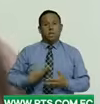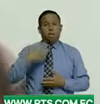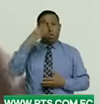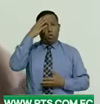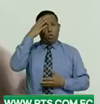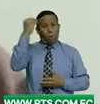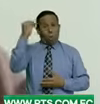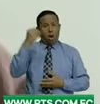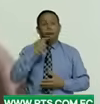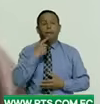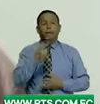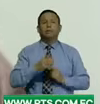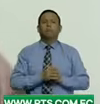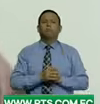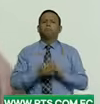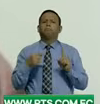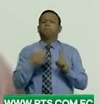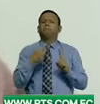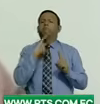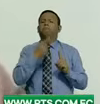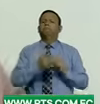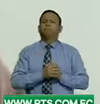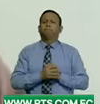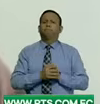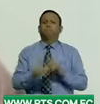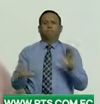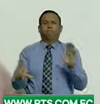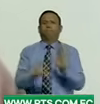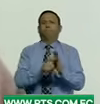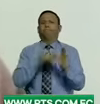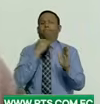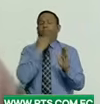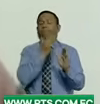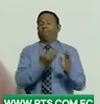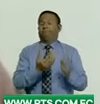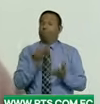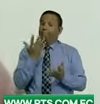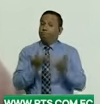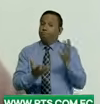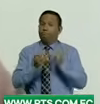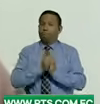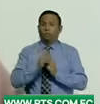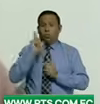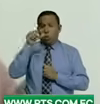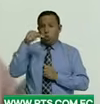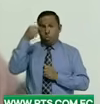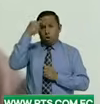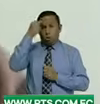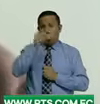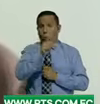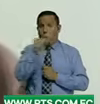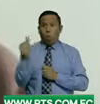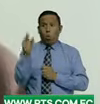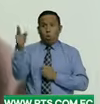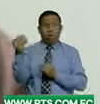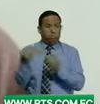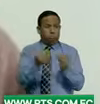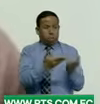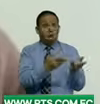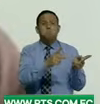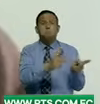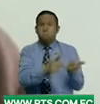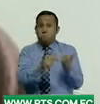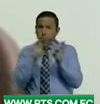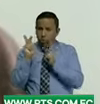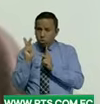Más que no convenirle, es injusto e ilegal. Si hay un gobierno que le da un salvoconducto, que no